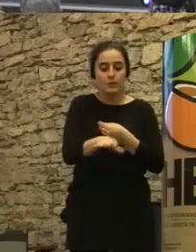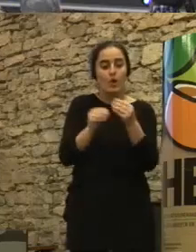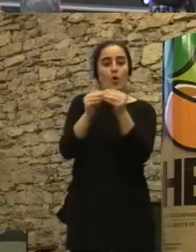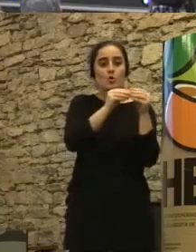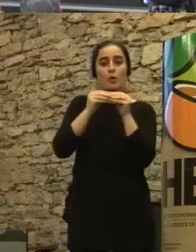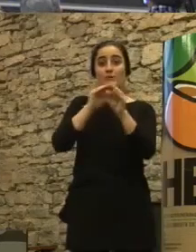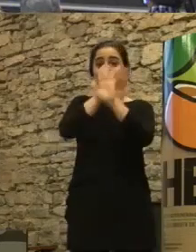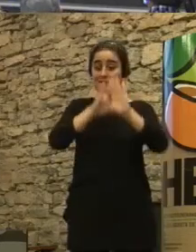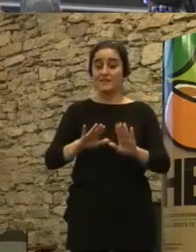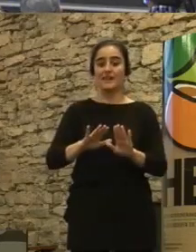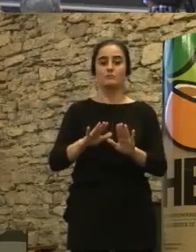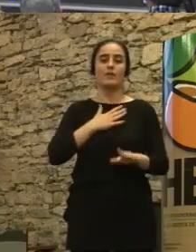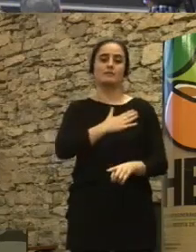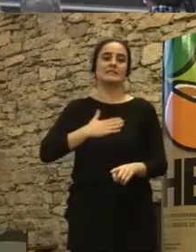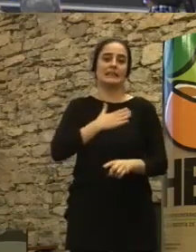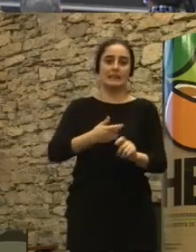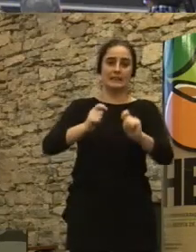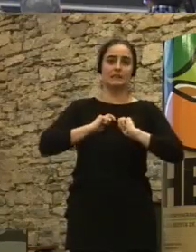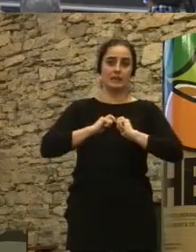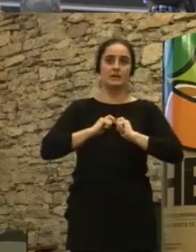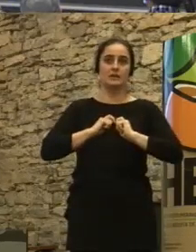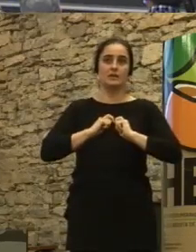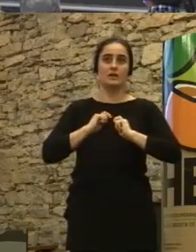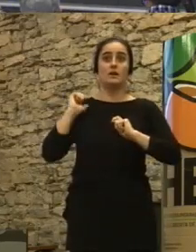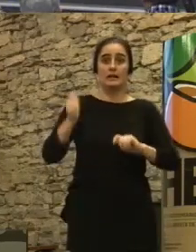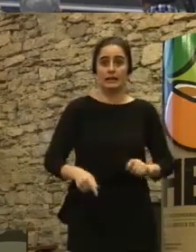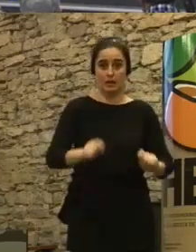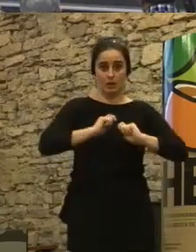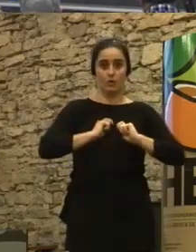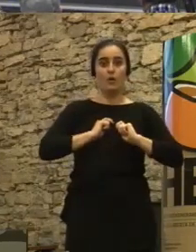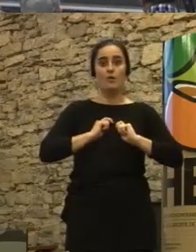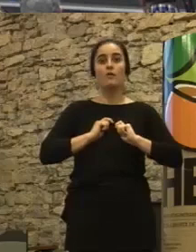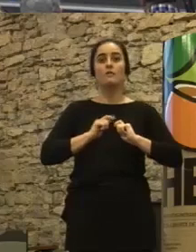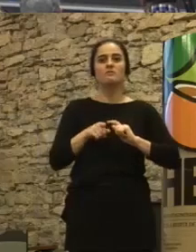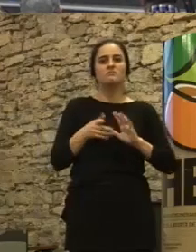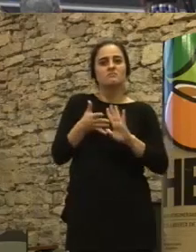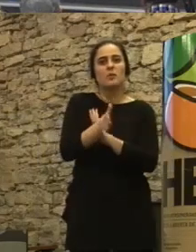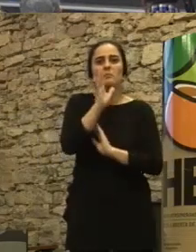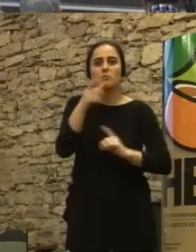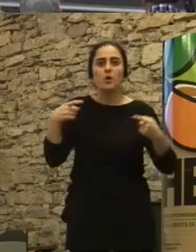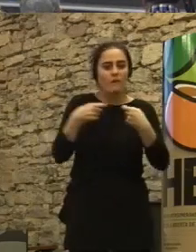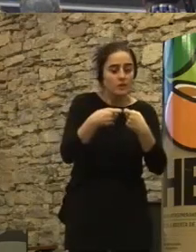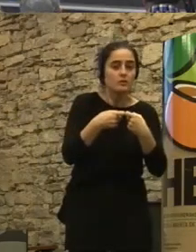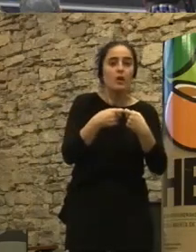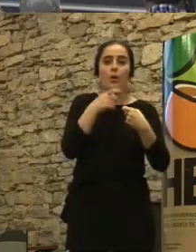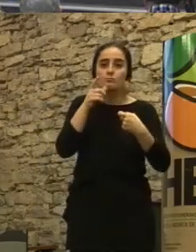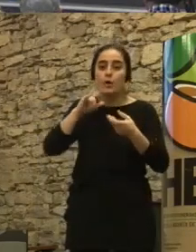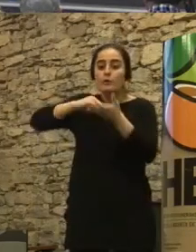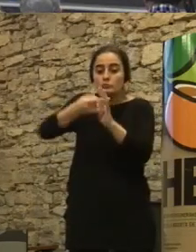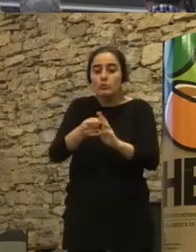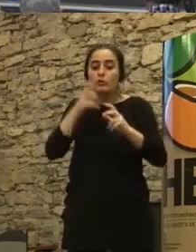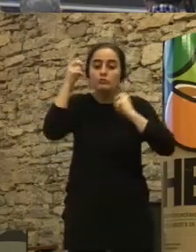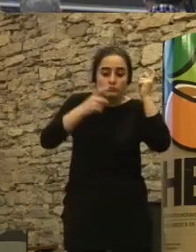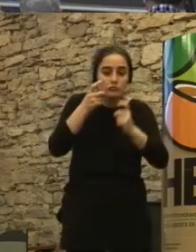siendo satisfactorio y enriquecedor no tiene que ver con que no haya conflicto, sino con cómo se aborda